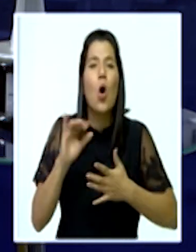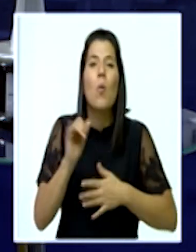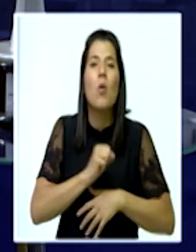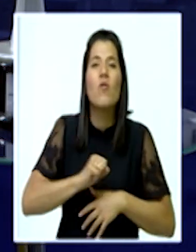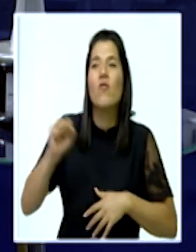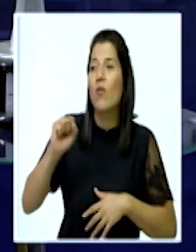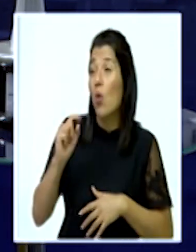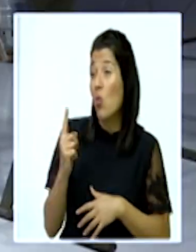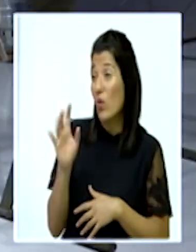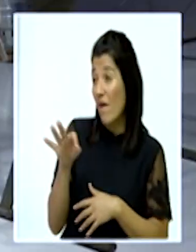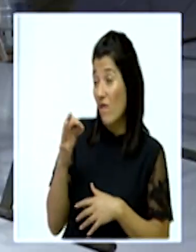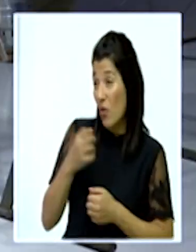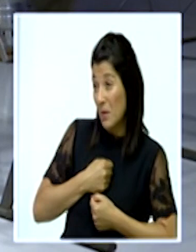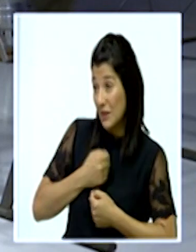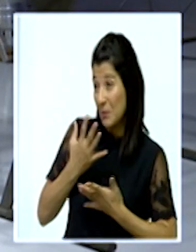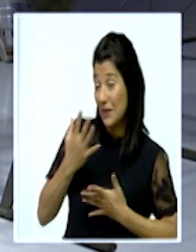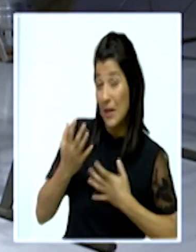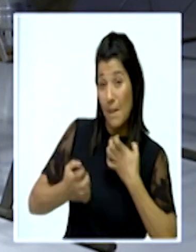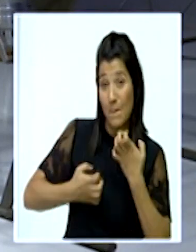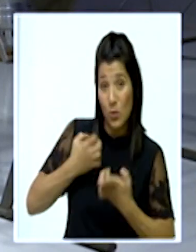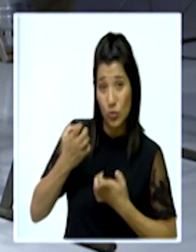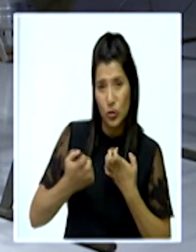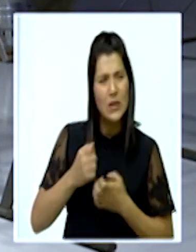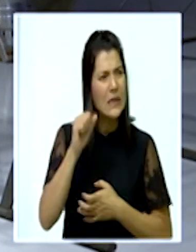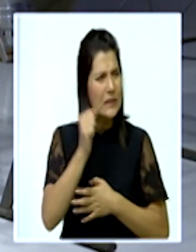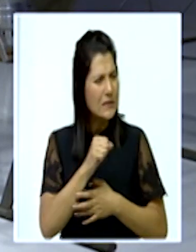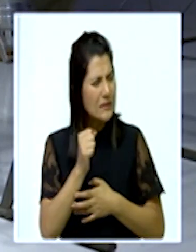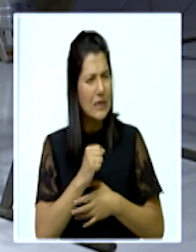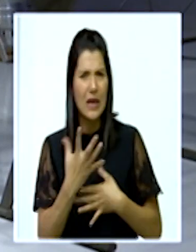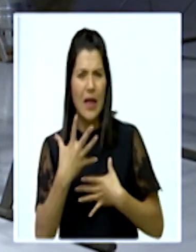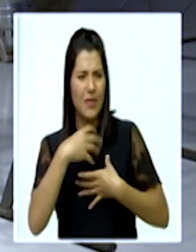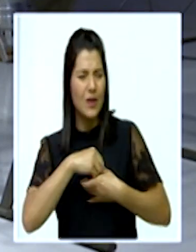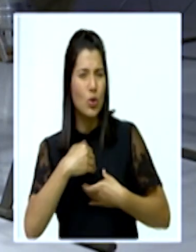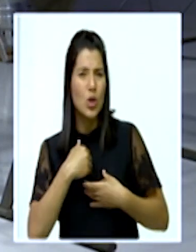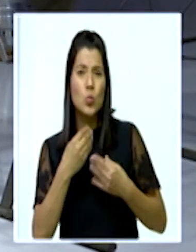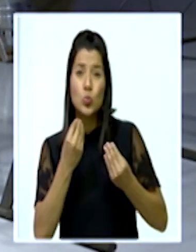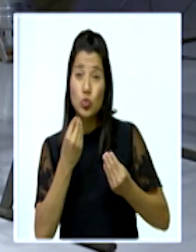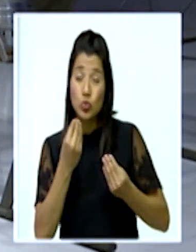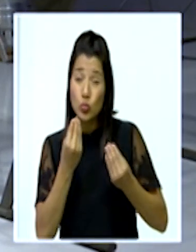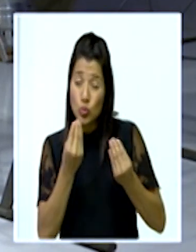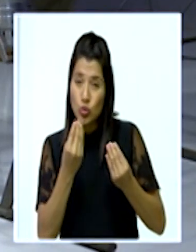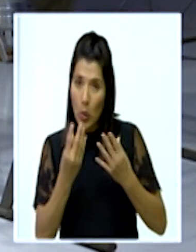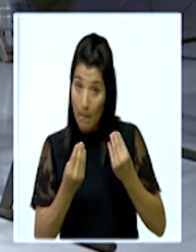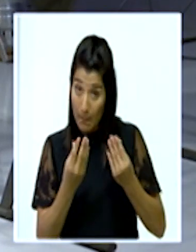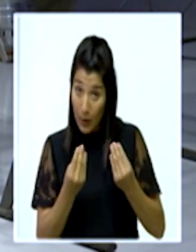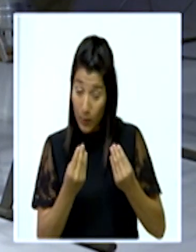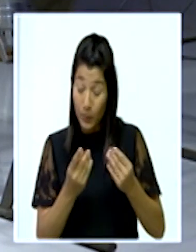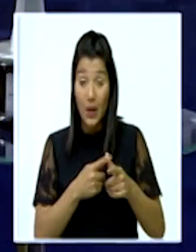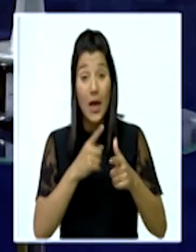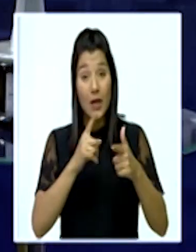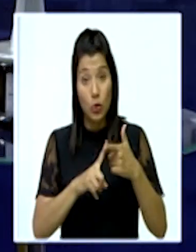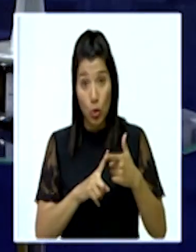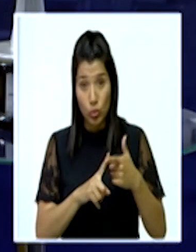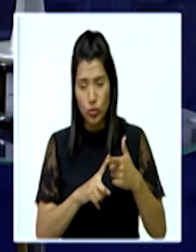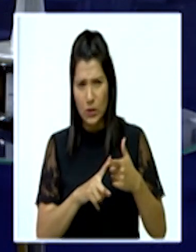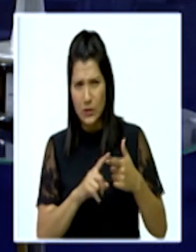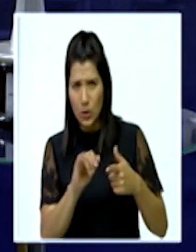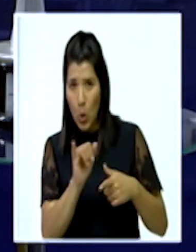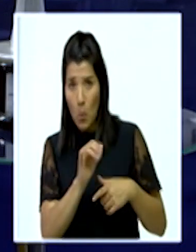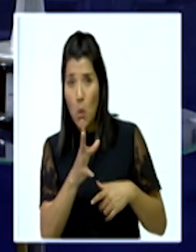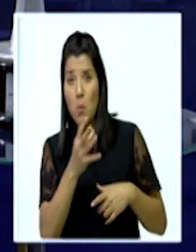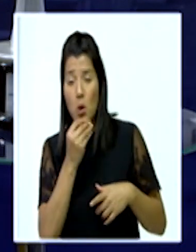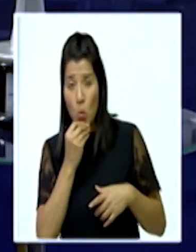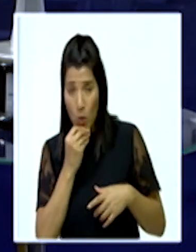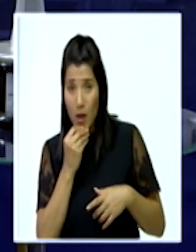exteriorizar, de expresar su angustia y el miedo y todo esto, ¿ves? Entonces, por lo que me cuentan la dinámica y que